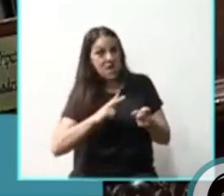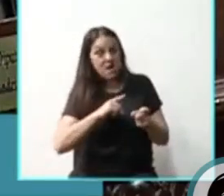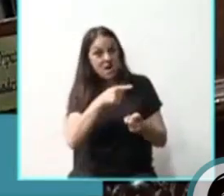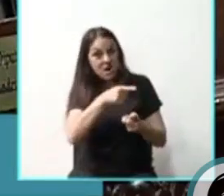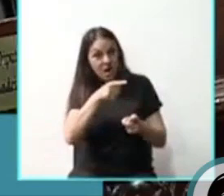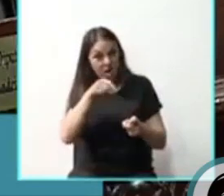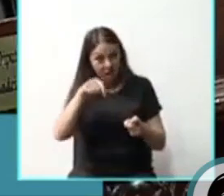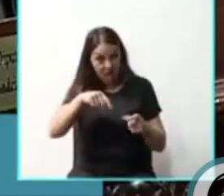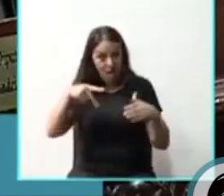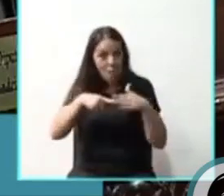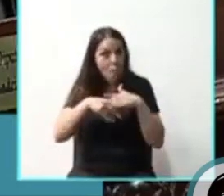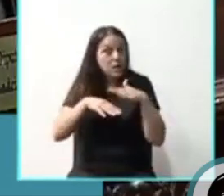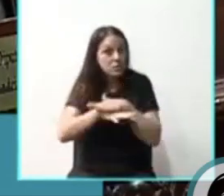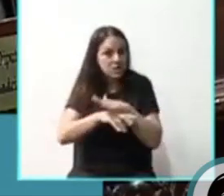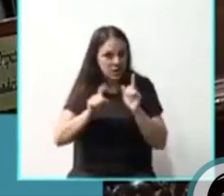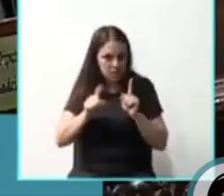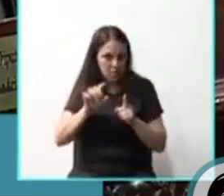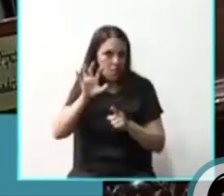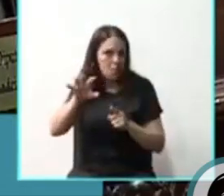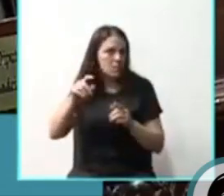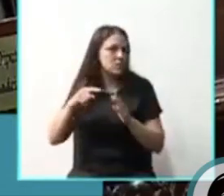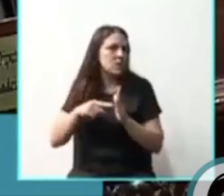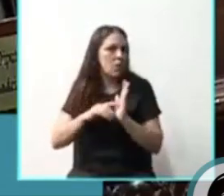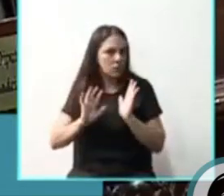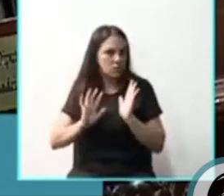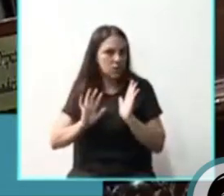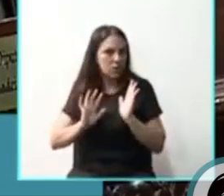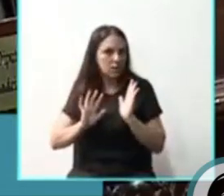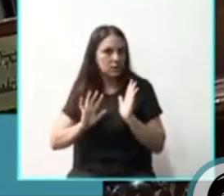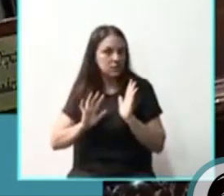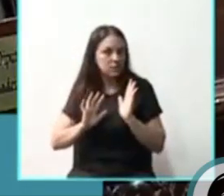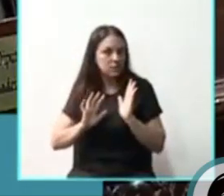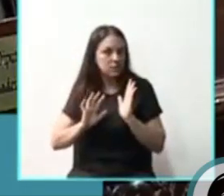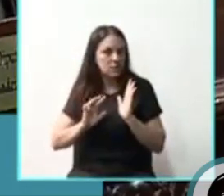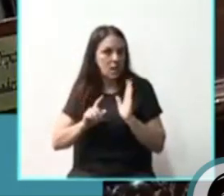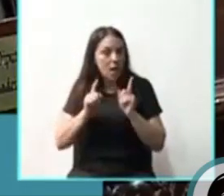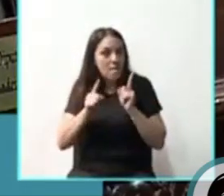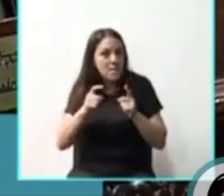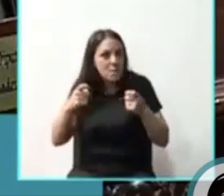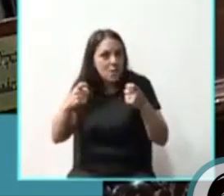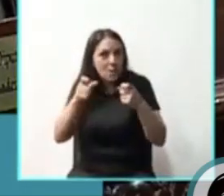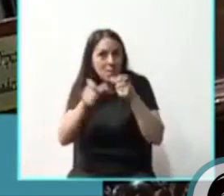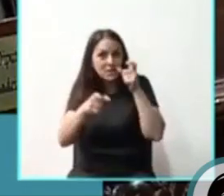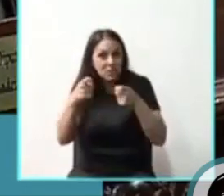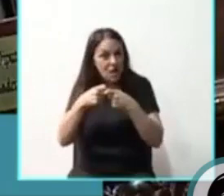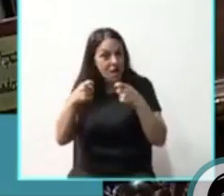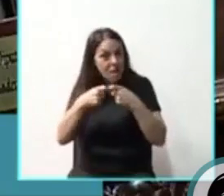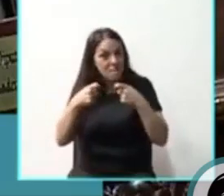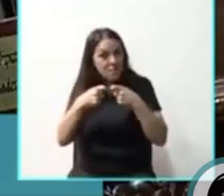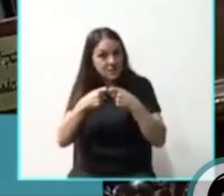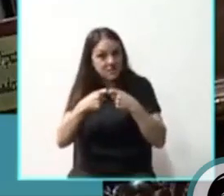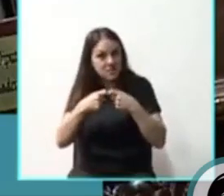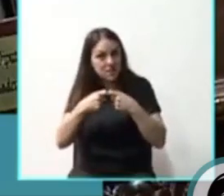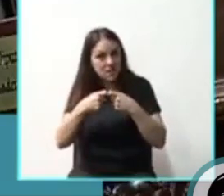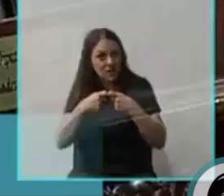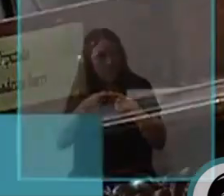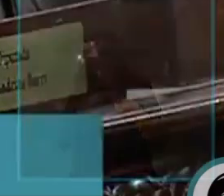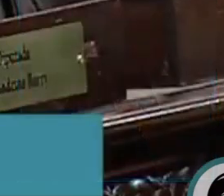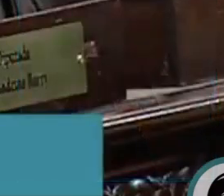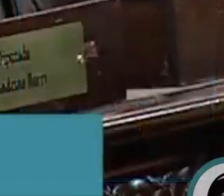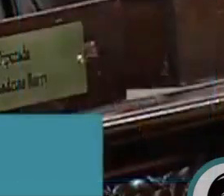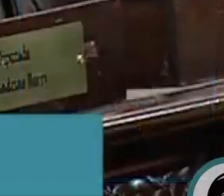la ciudad de buenos aires y en la provincia de buenos aires- de esos mismos empresarios con los mismos dudosos